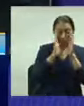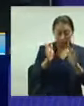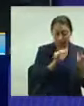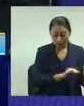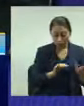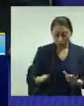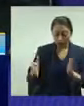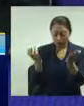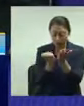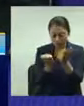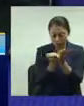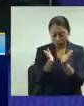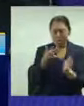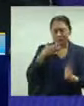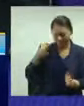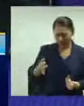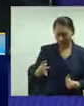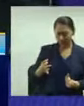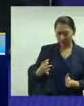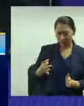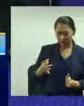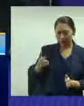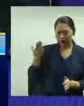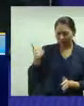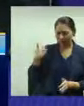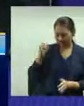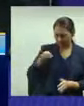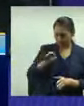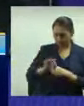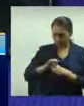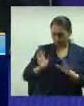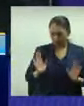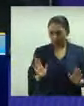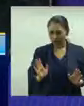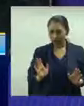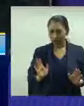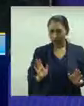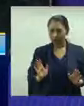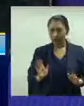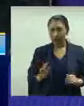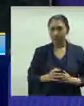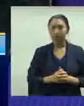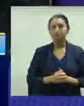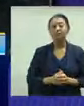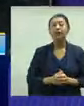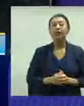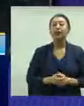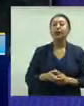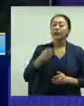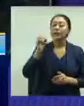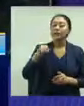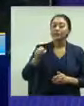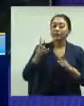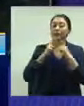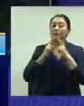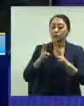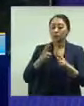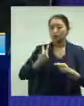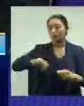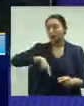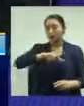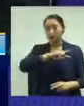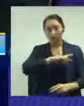las escuelas. En teoría, así funcionaba antes. Sí, si me permite, señor diputado, nosotros no le